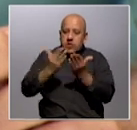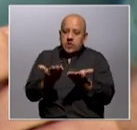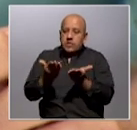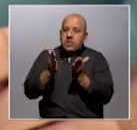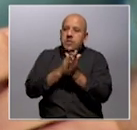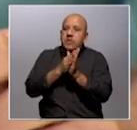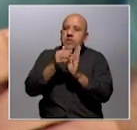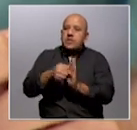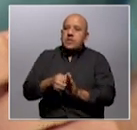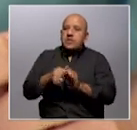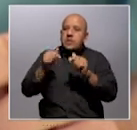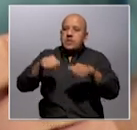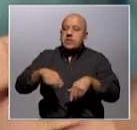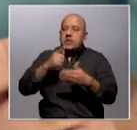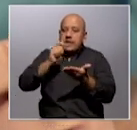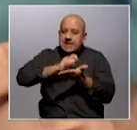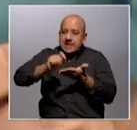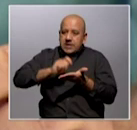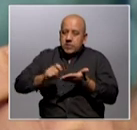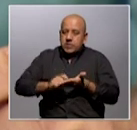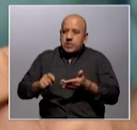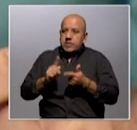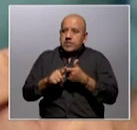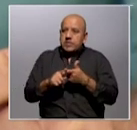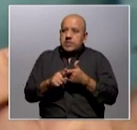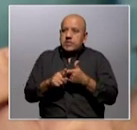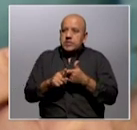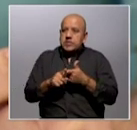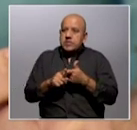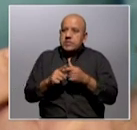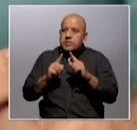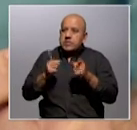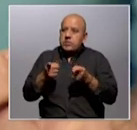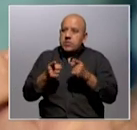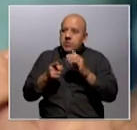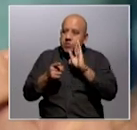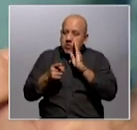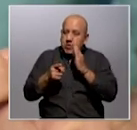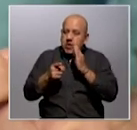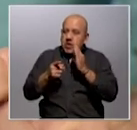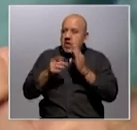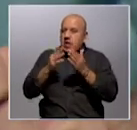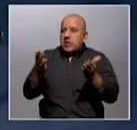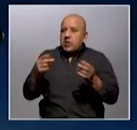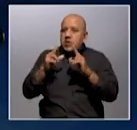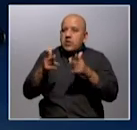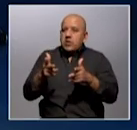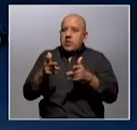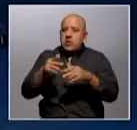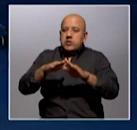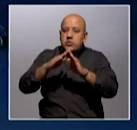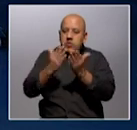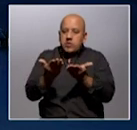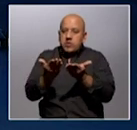circuló mucho entre escritores digamos de repente no lo recomiendo es un libro